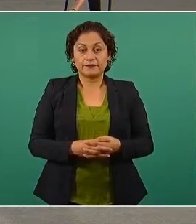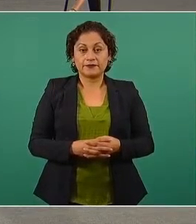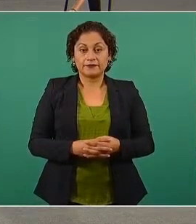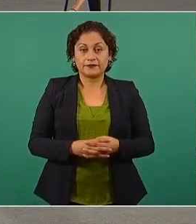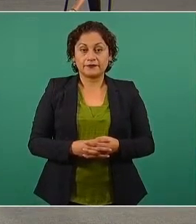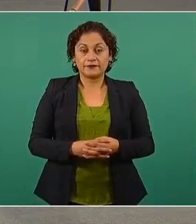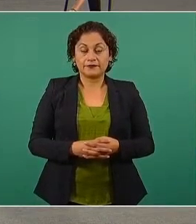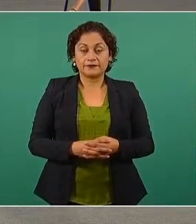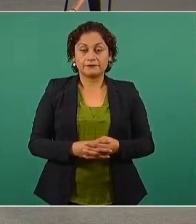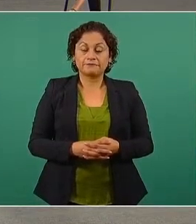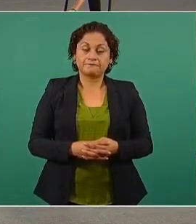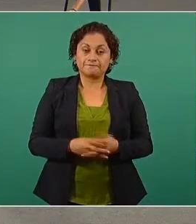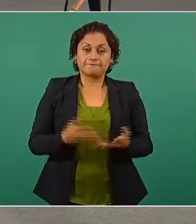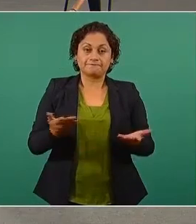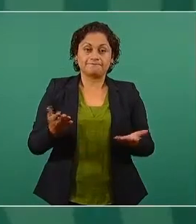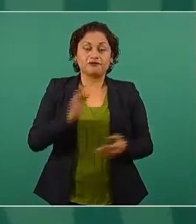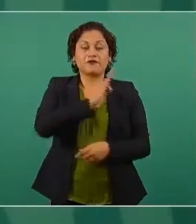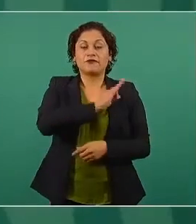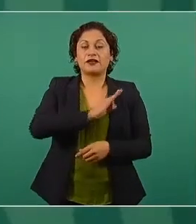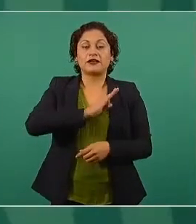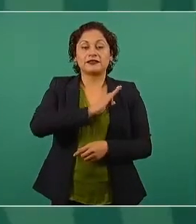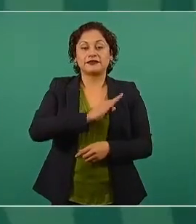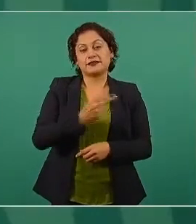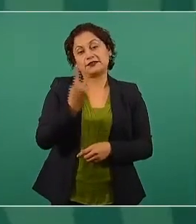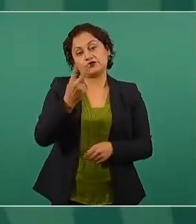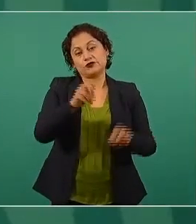y felicidades a los